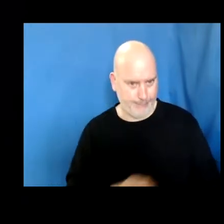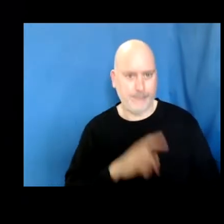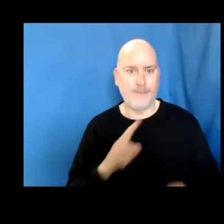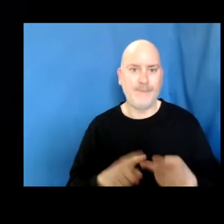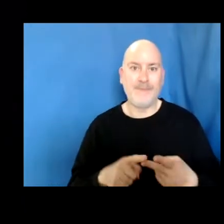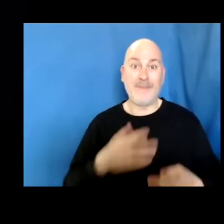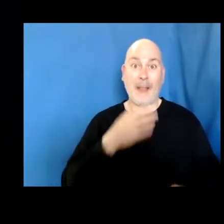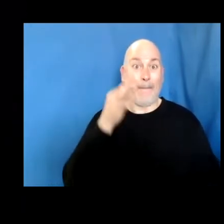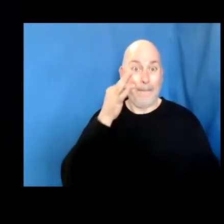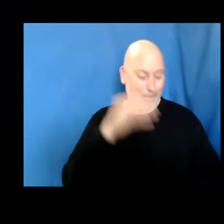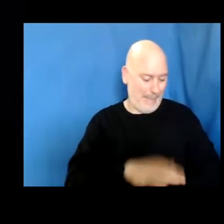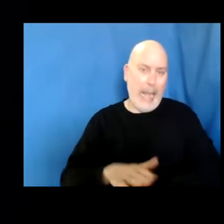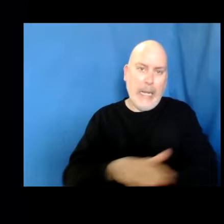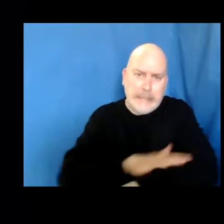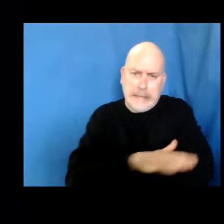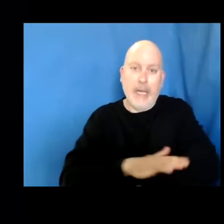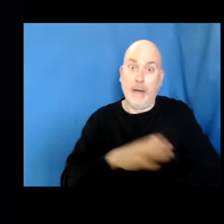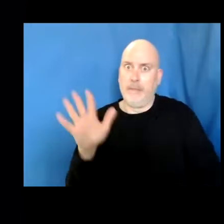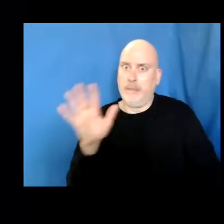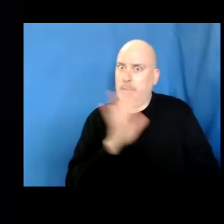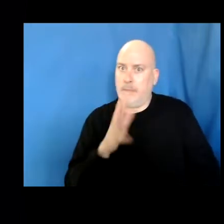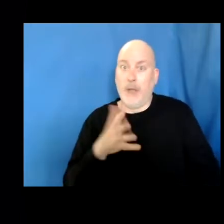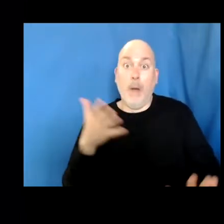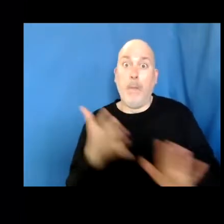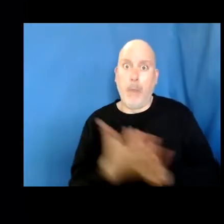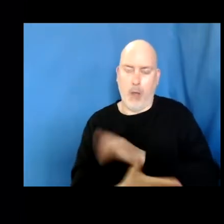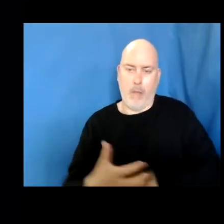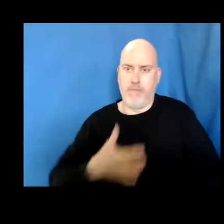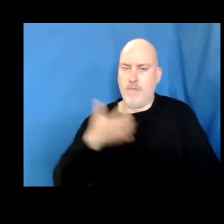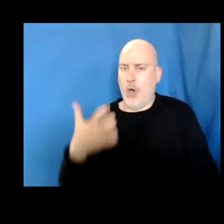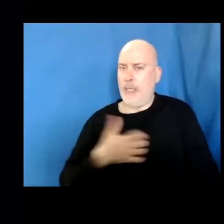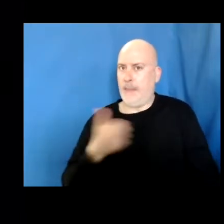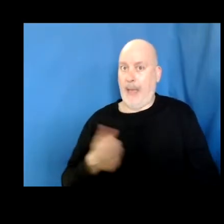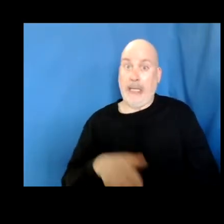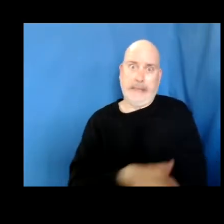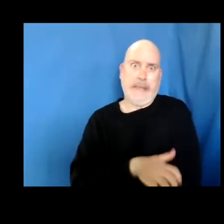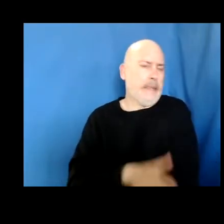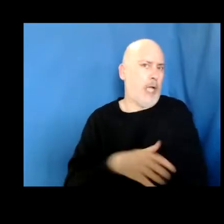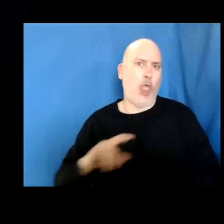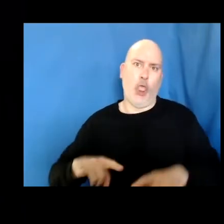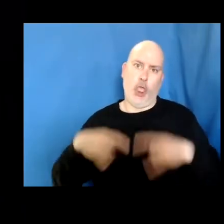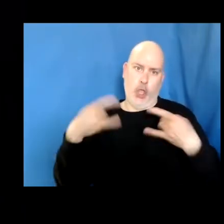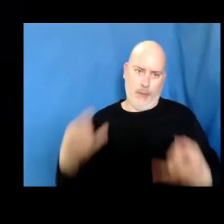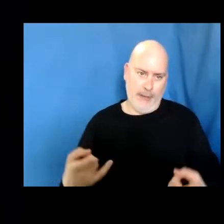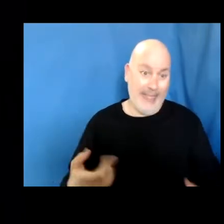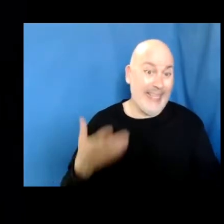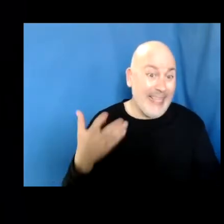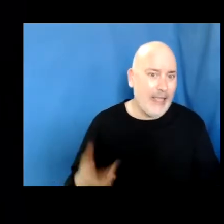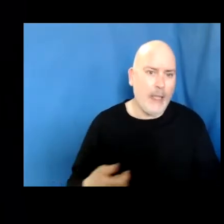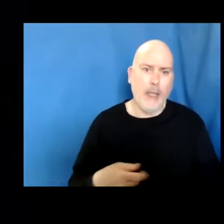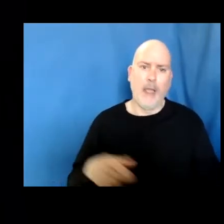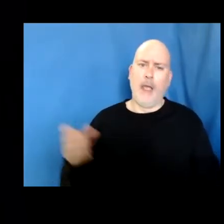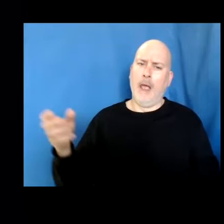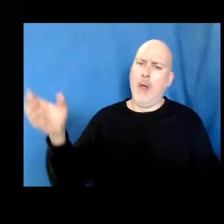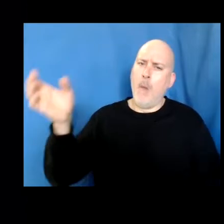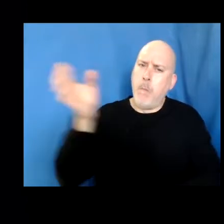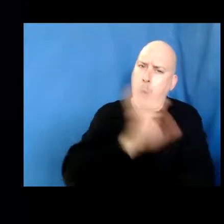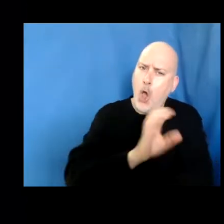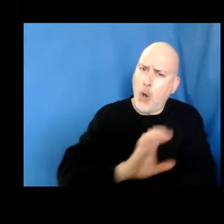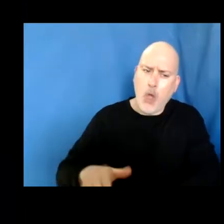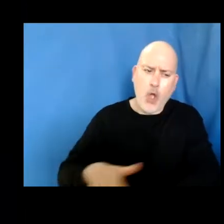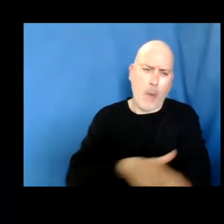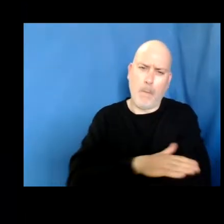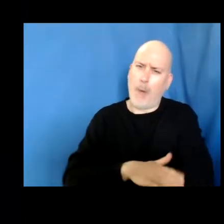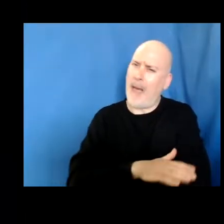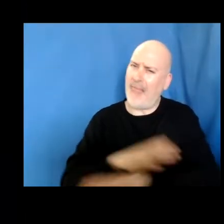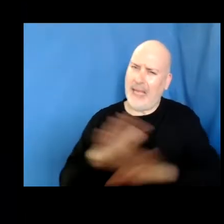piel del niño porque esto puede desencadenar más molestia en forma de picor. Y no vamos a aplicar ni polvos ni pomadas que